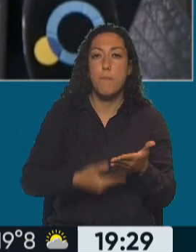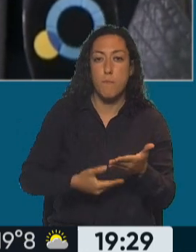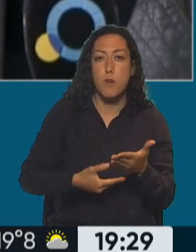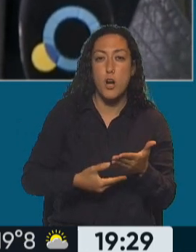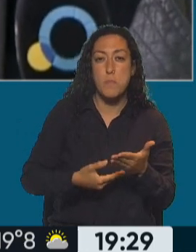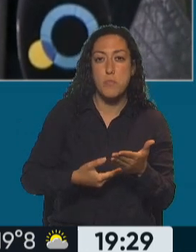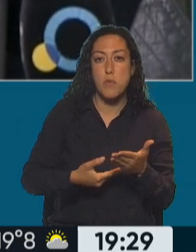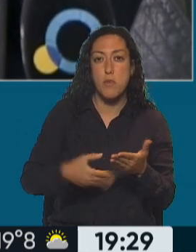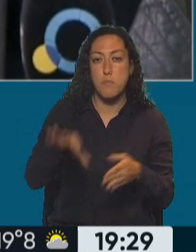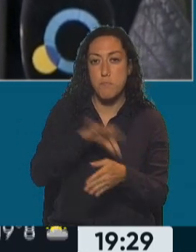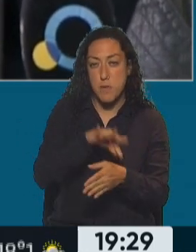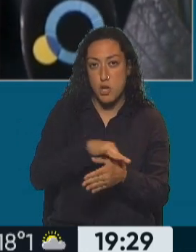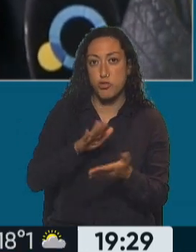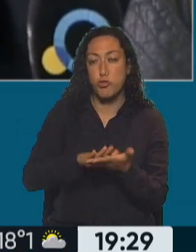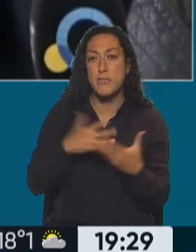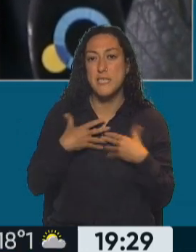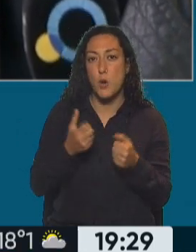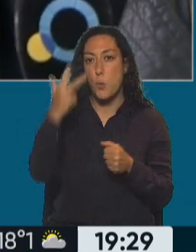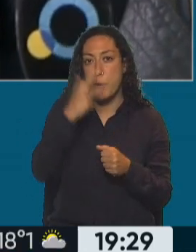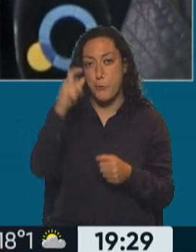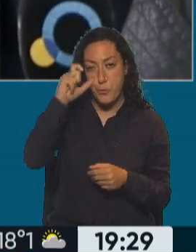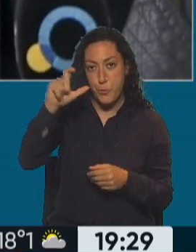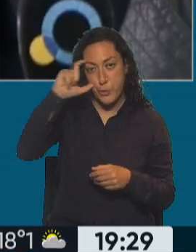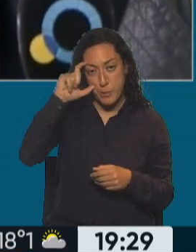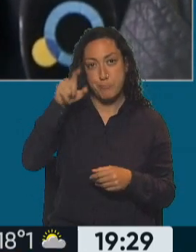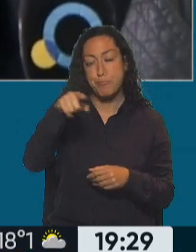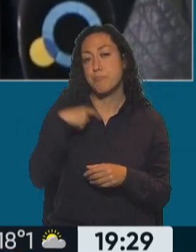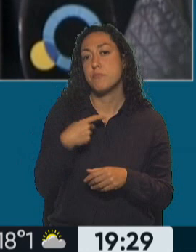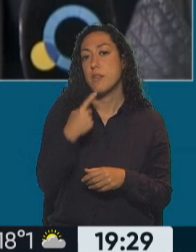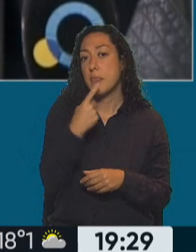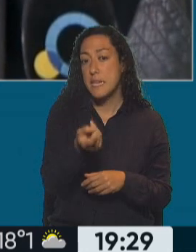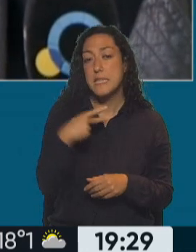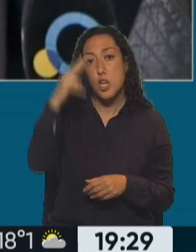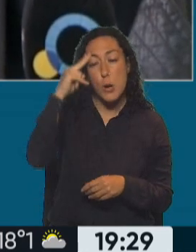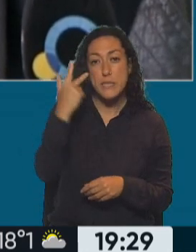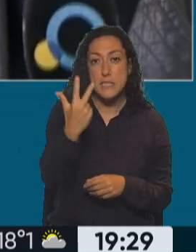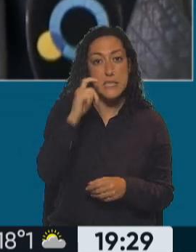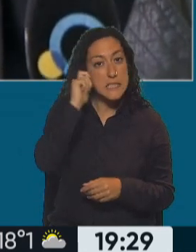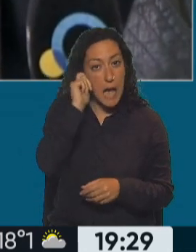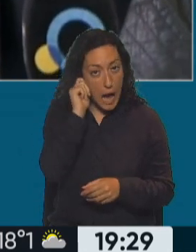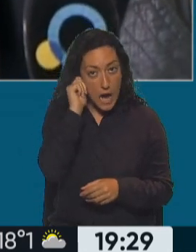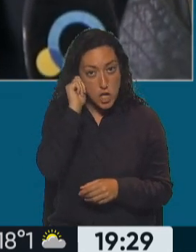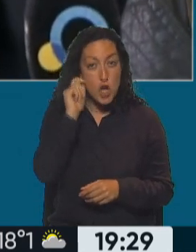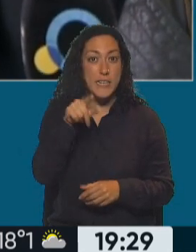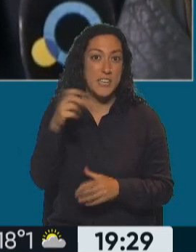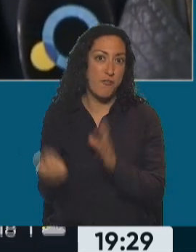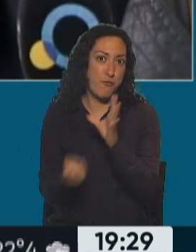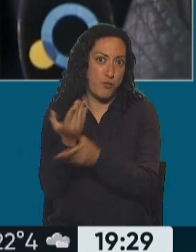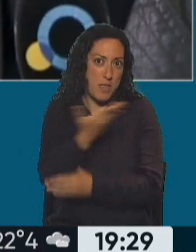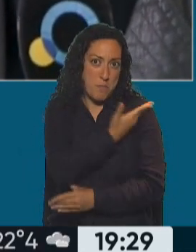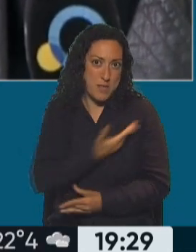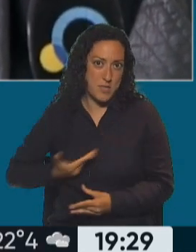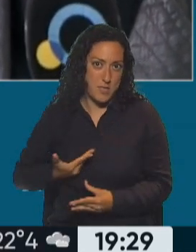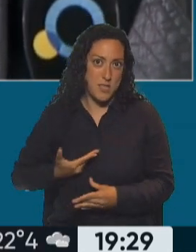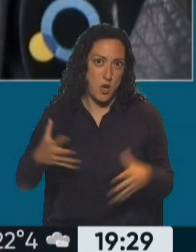la salud de Eve de Bonafini en el día de hoy. Este indica que Eve, de 93 años, la fundadora y presidenta de Madres